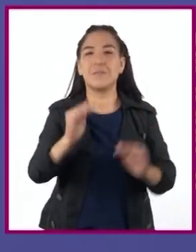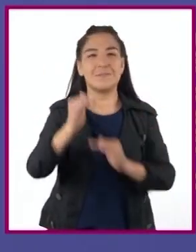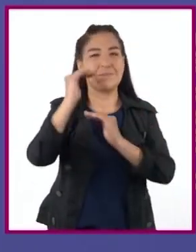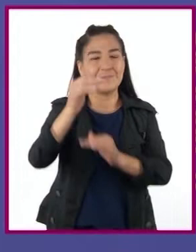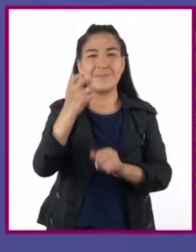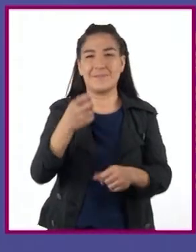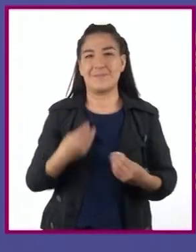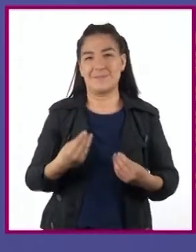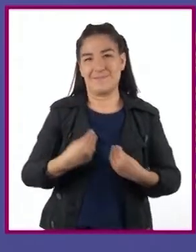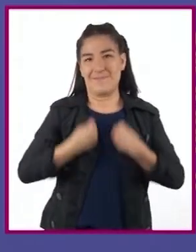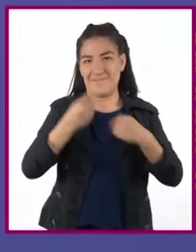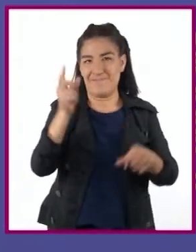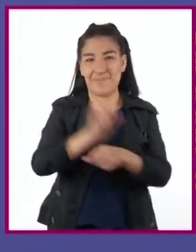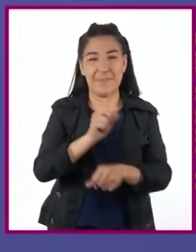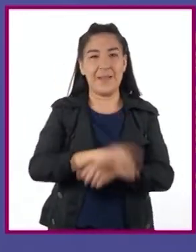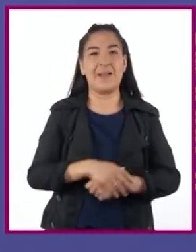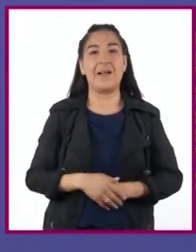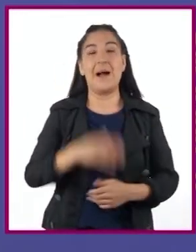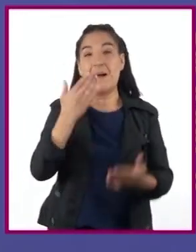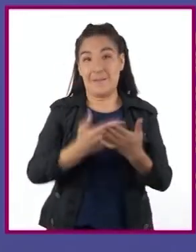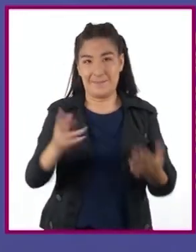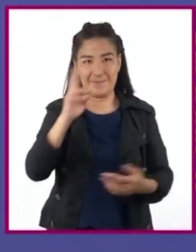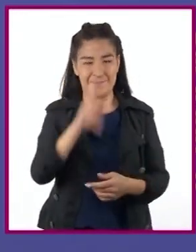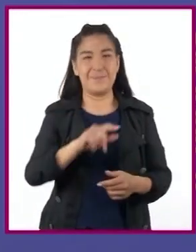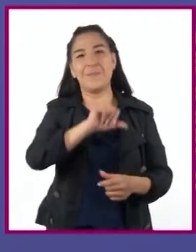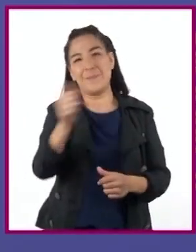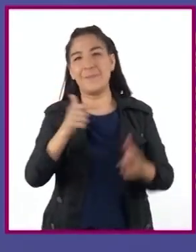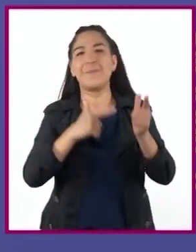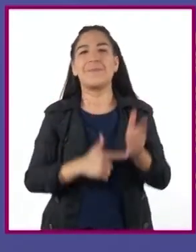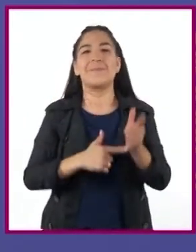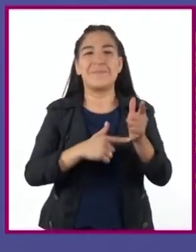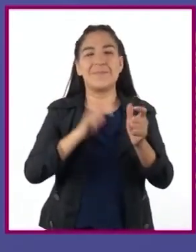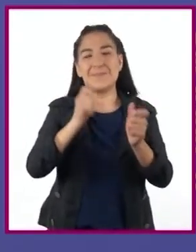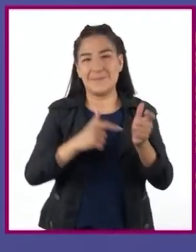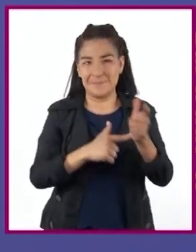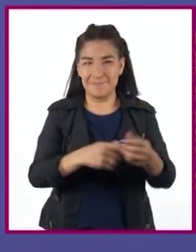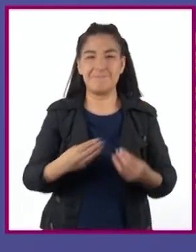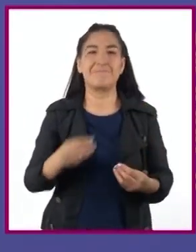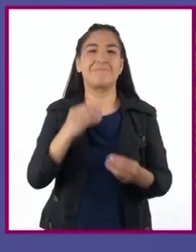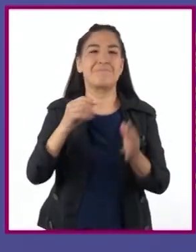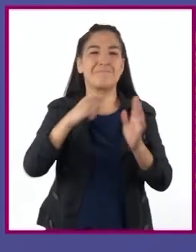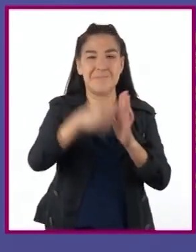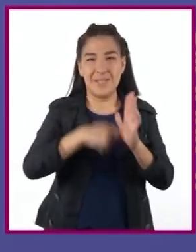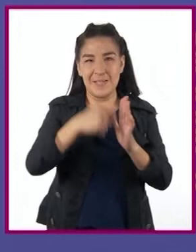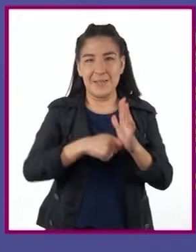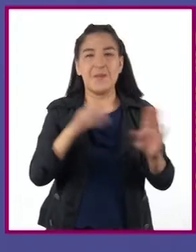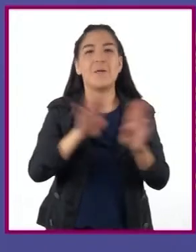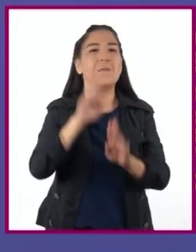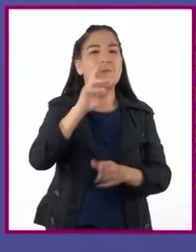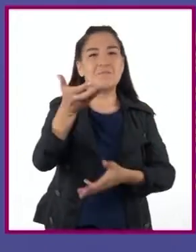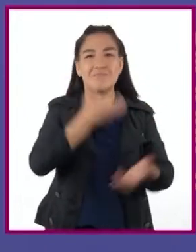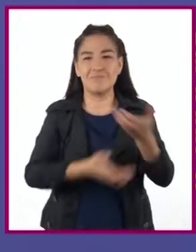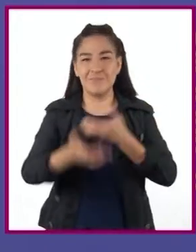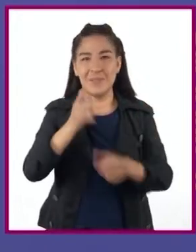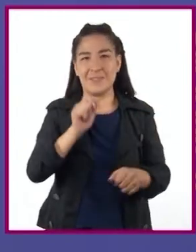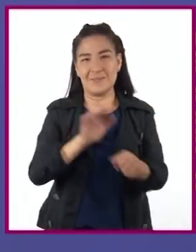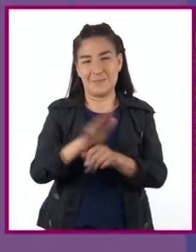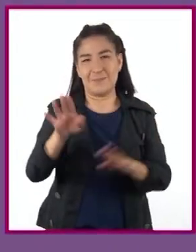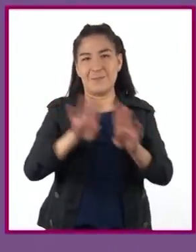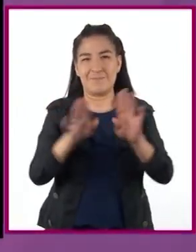diaria. Ahora veamos el siguiente video sobre un mito fundamental que compartieron algunas culturas